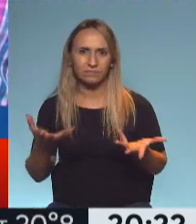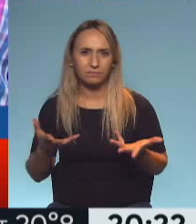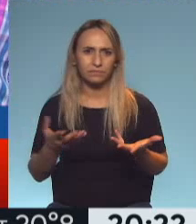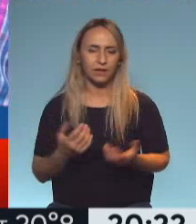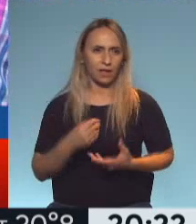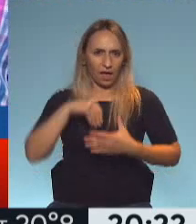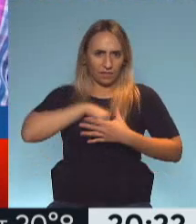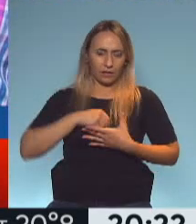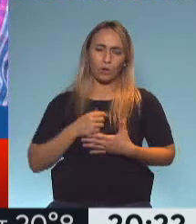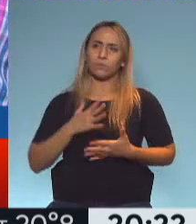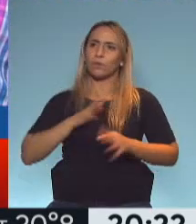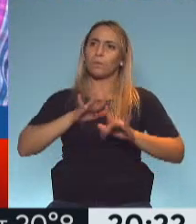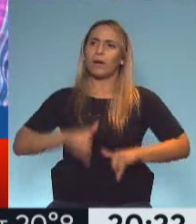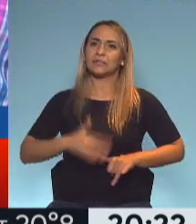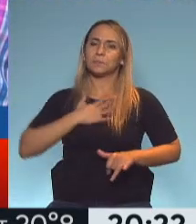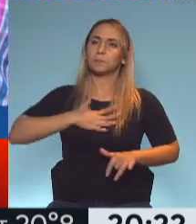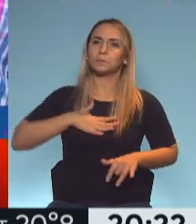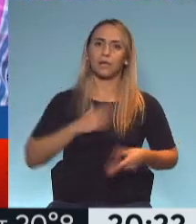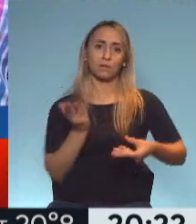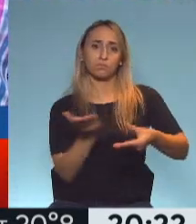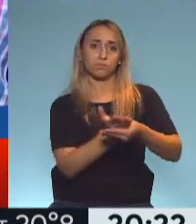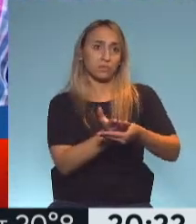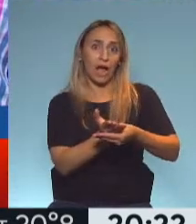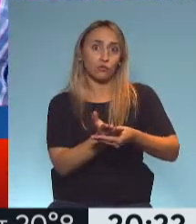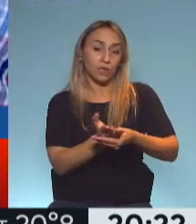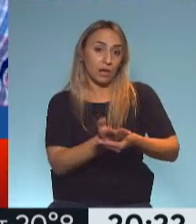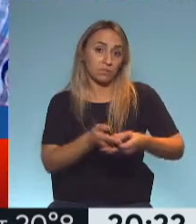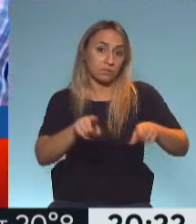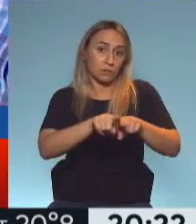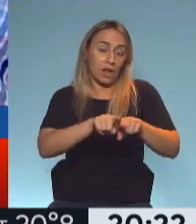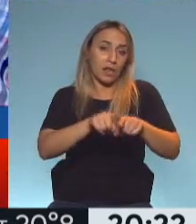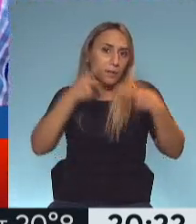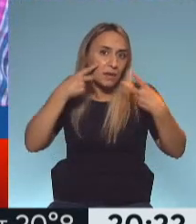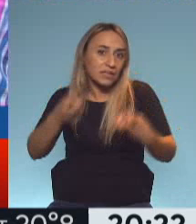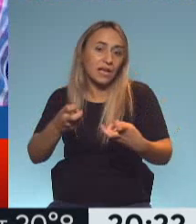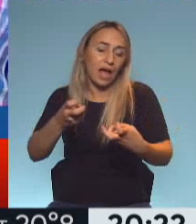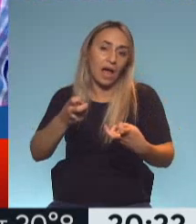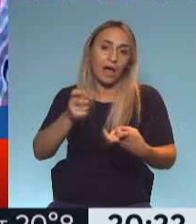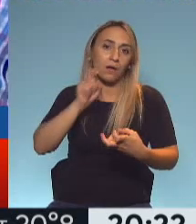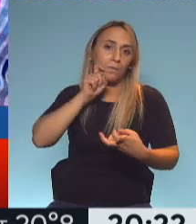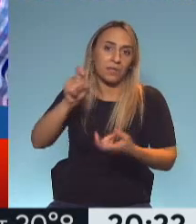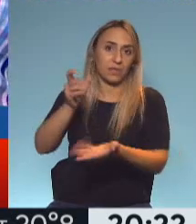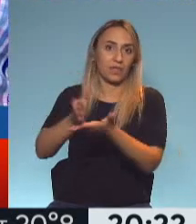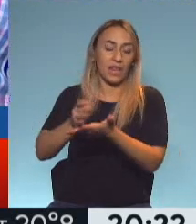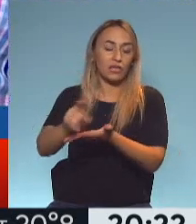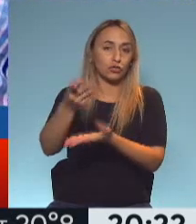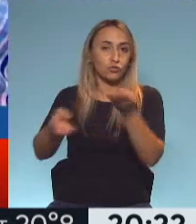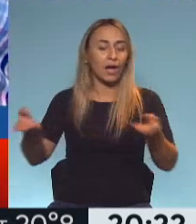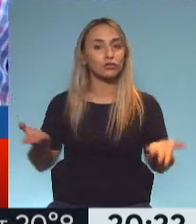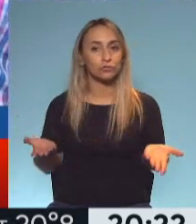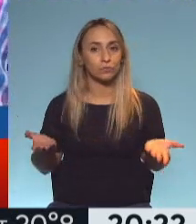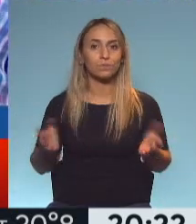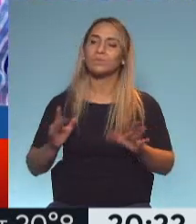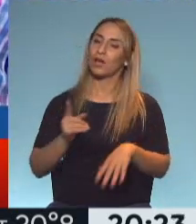adelante este proceso, que es una causa, como tantas otras, una causa que investiga delitos de lesa humanidad. ¿Cada cuánto recordás la guerra?